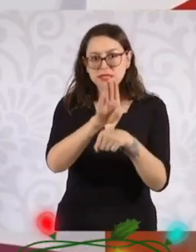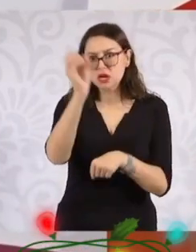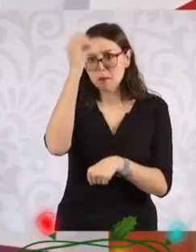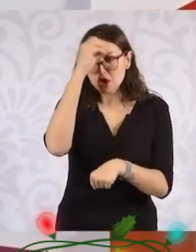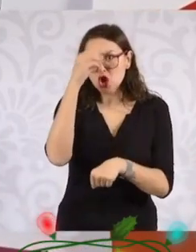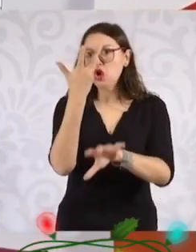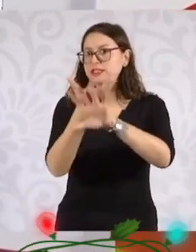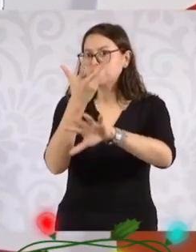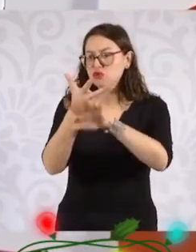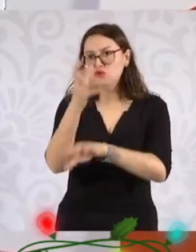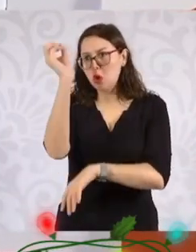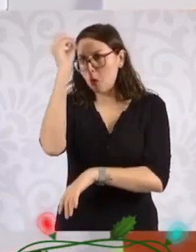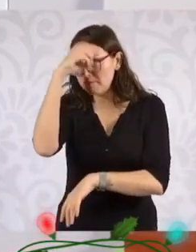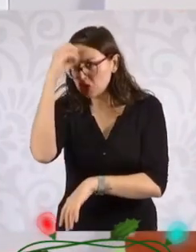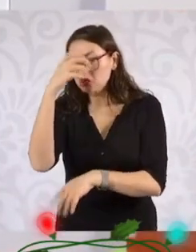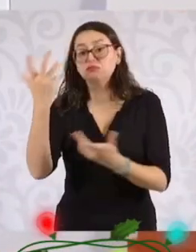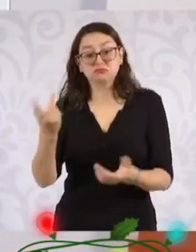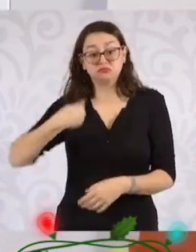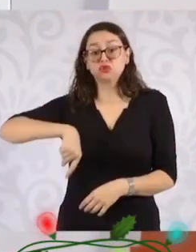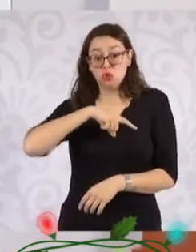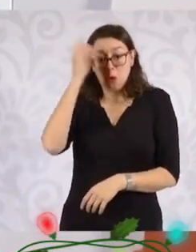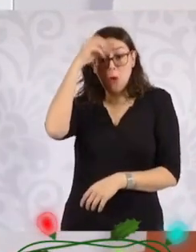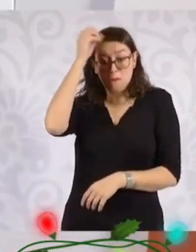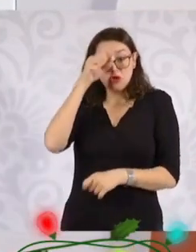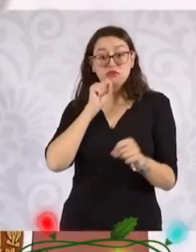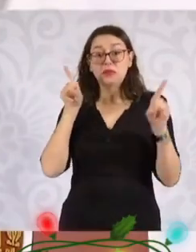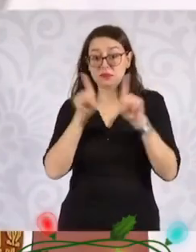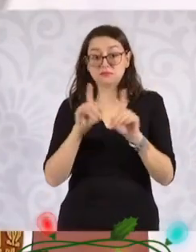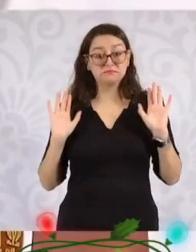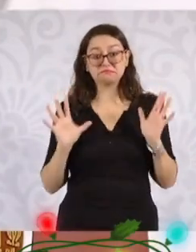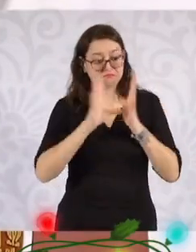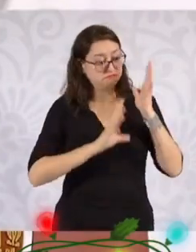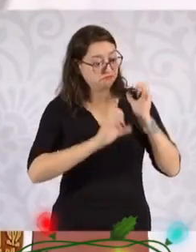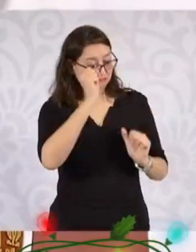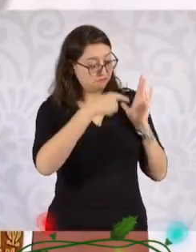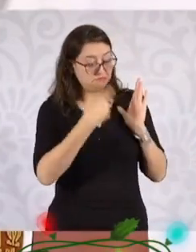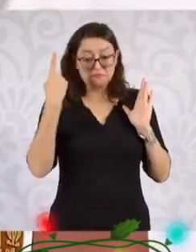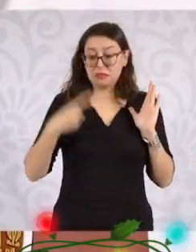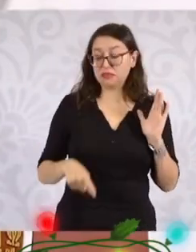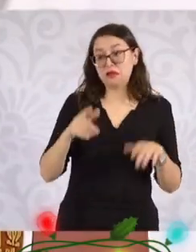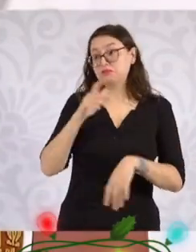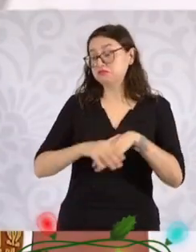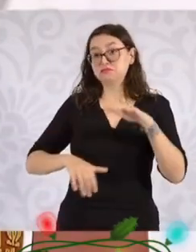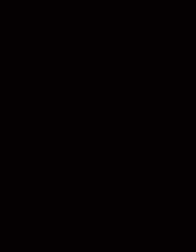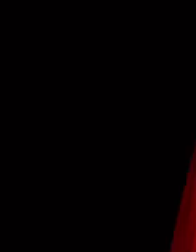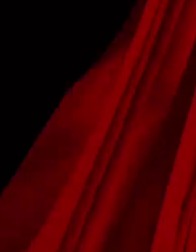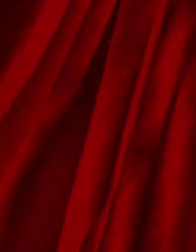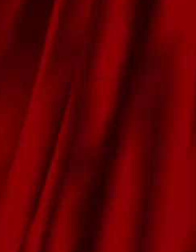Estados Unidos tiene su propia posición y nuestra posición es la constitucional, la autodeterminación de los pueblos.